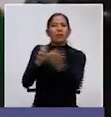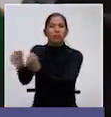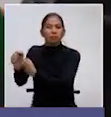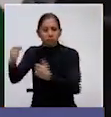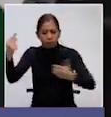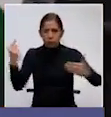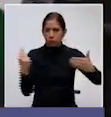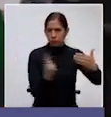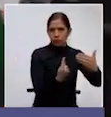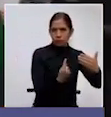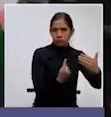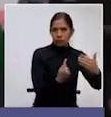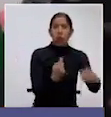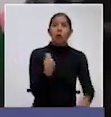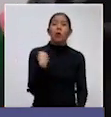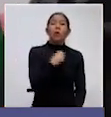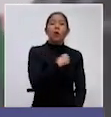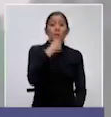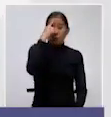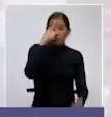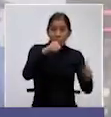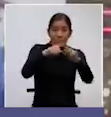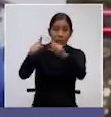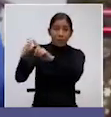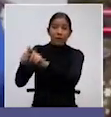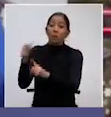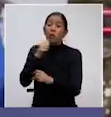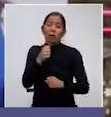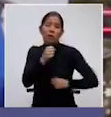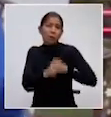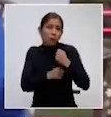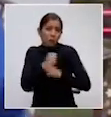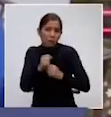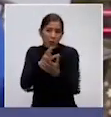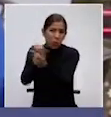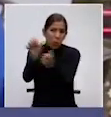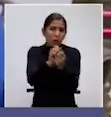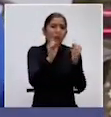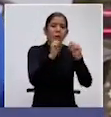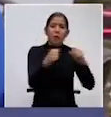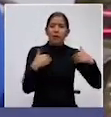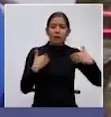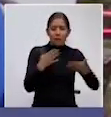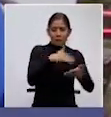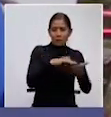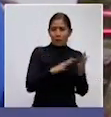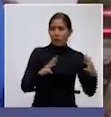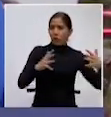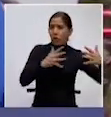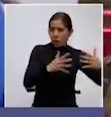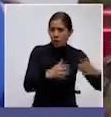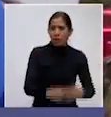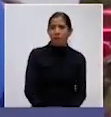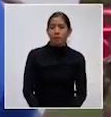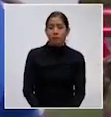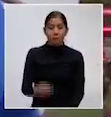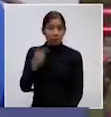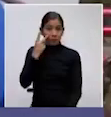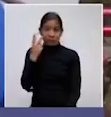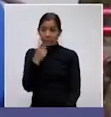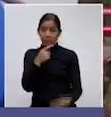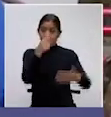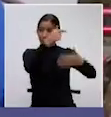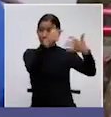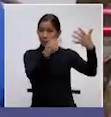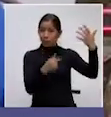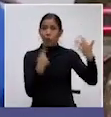centro de acogida para las mujeres que sufren violencia. Pasa un año de la gestión de la alcaldesa Eva Copa y estas fueron algunas de las promesas